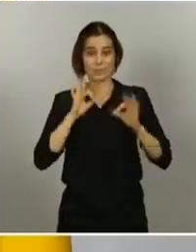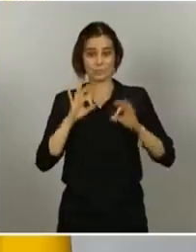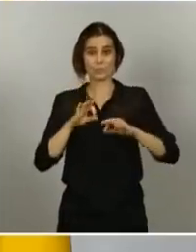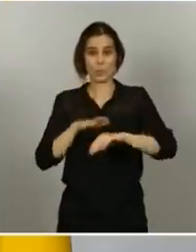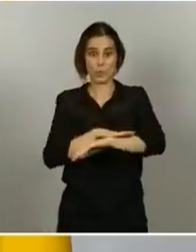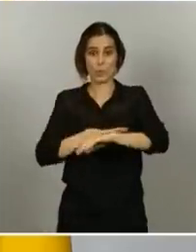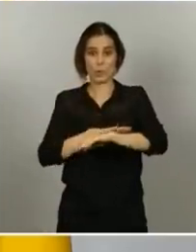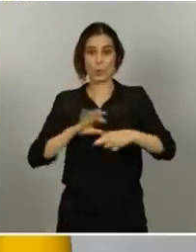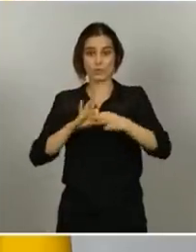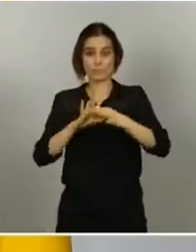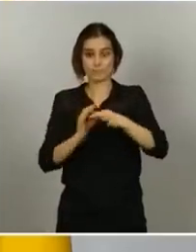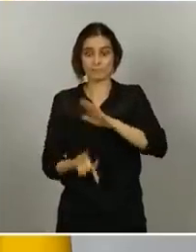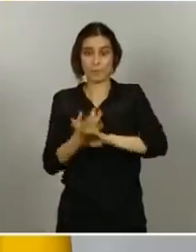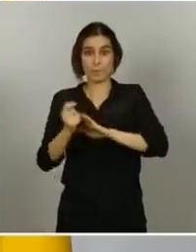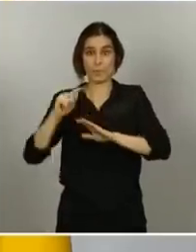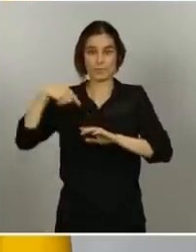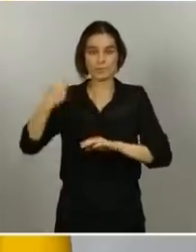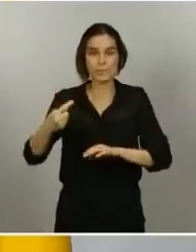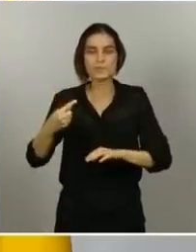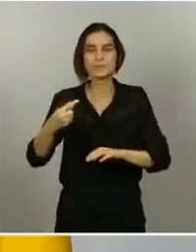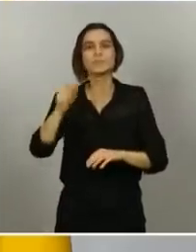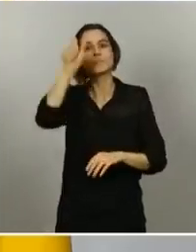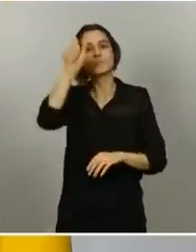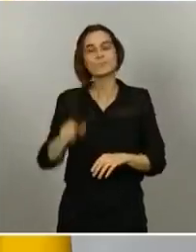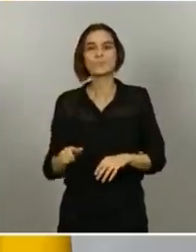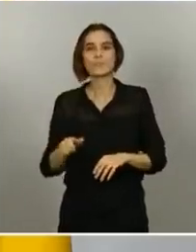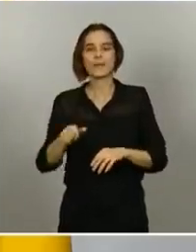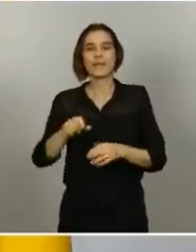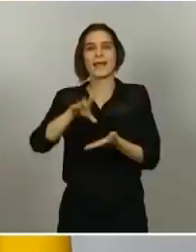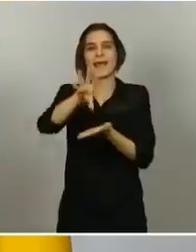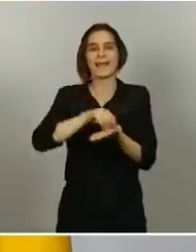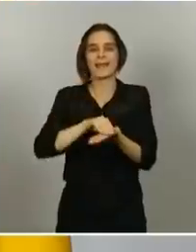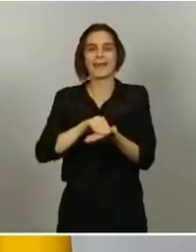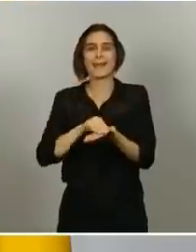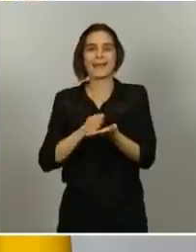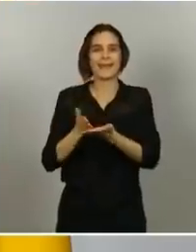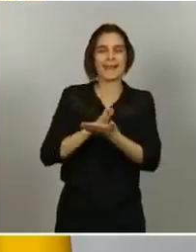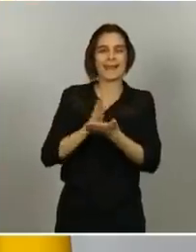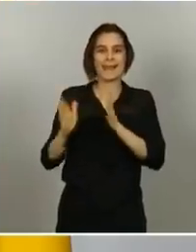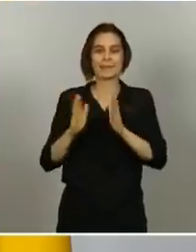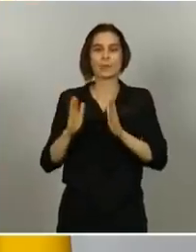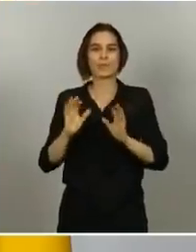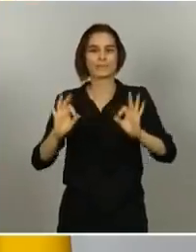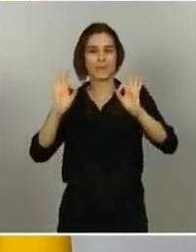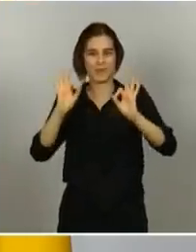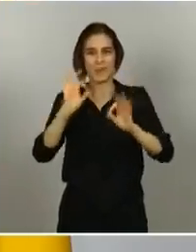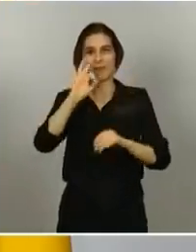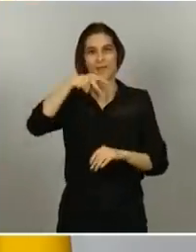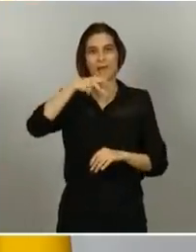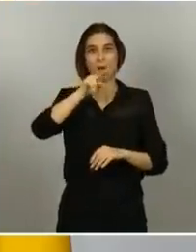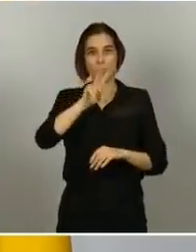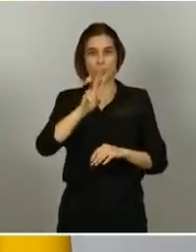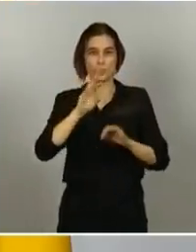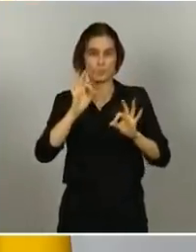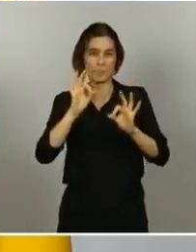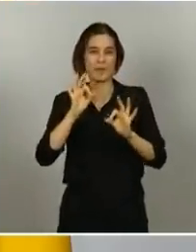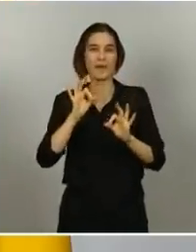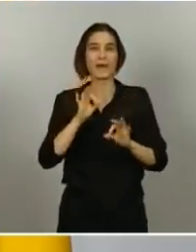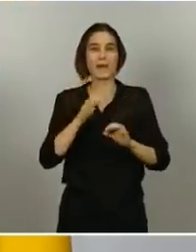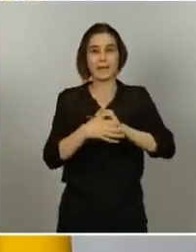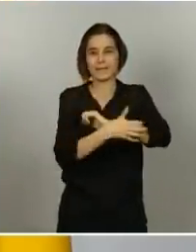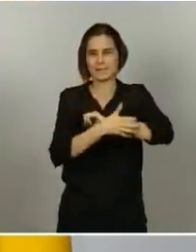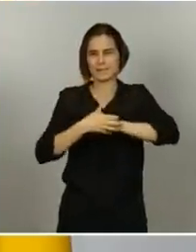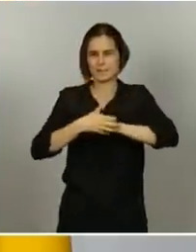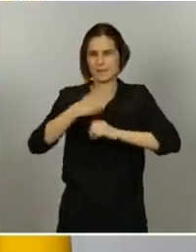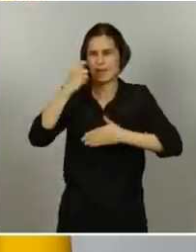Alston, o relator especial de Naciones Unidas para a Extrema Pobreza, que hizo un informe que